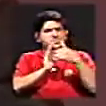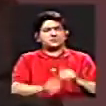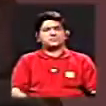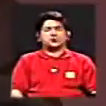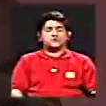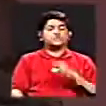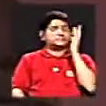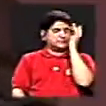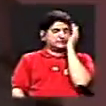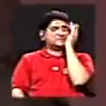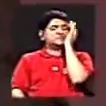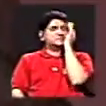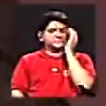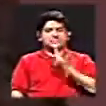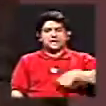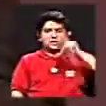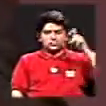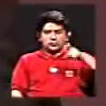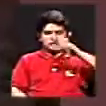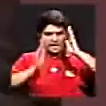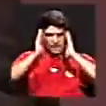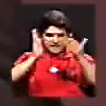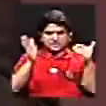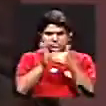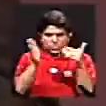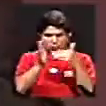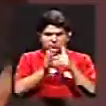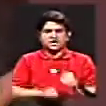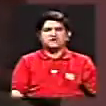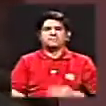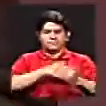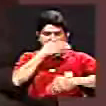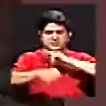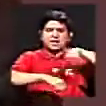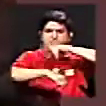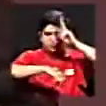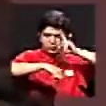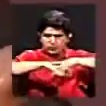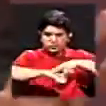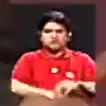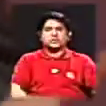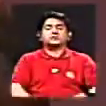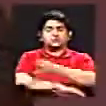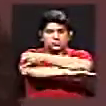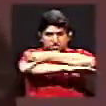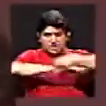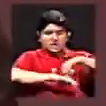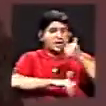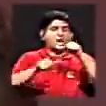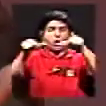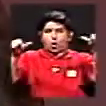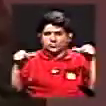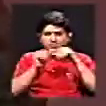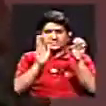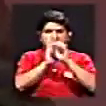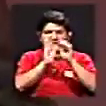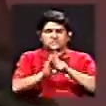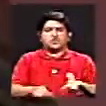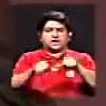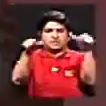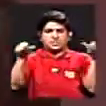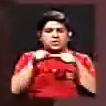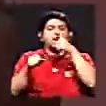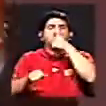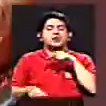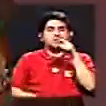grandísima preocupación y que debemos de retomar, volver a lo que son los procesos normales en la ingeniería, que en otras áreas, por ejemplo en el sector privado,